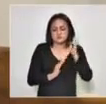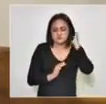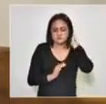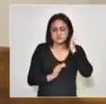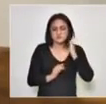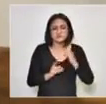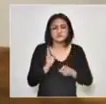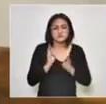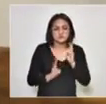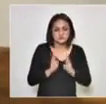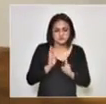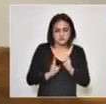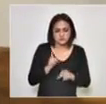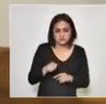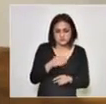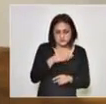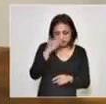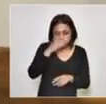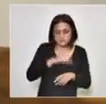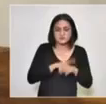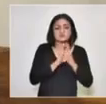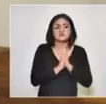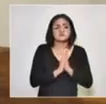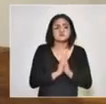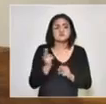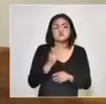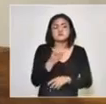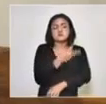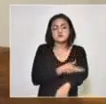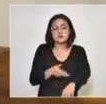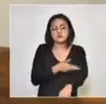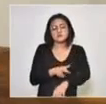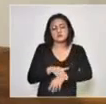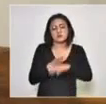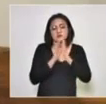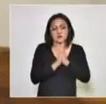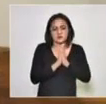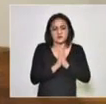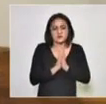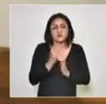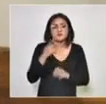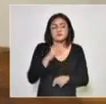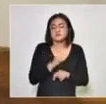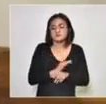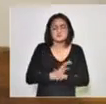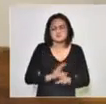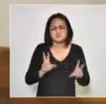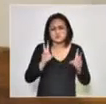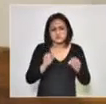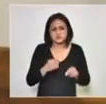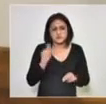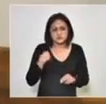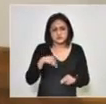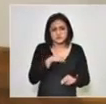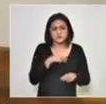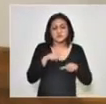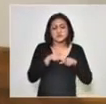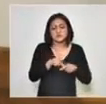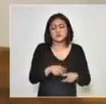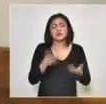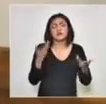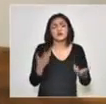que platiquen, que dialoguen, que encuentren soluciones. Pero a ver, no vamos nosotros a seguir